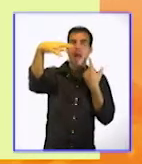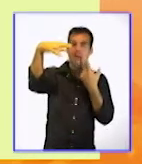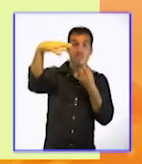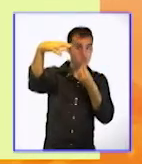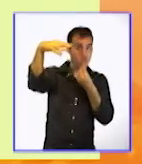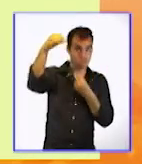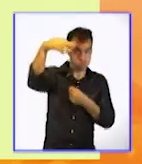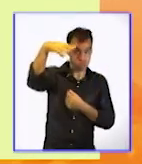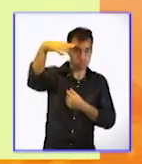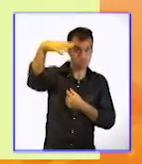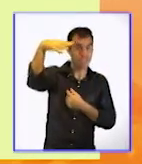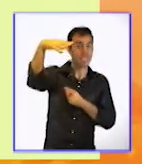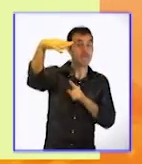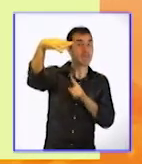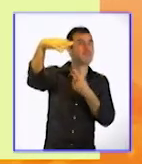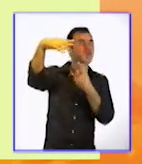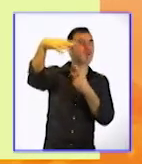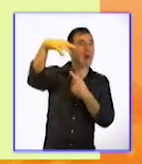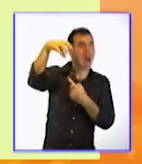intensidad.